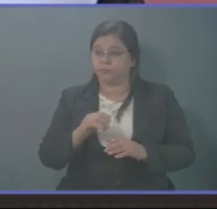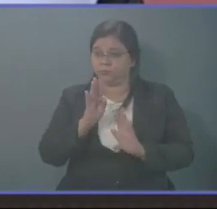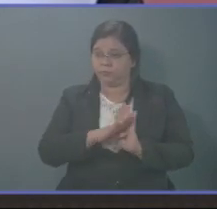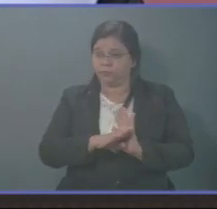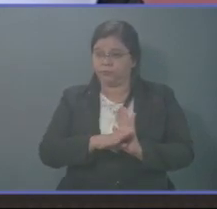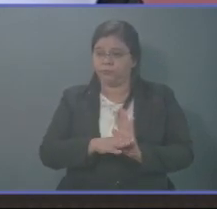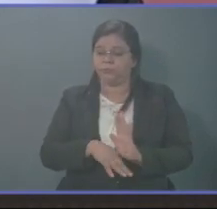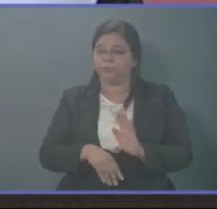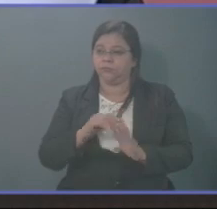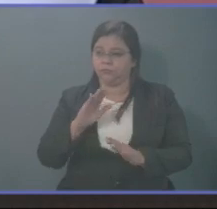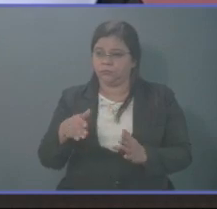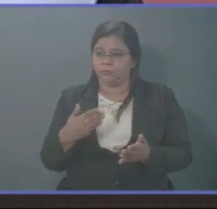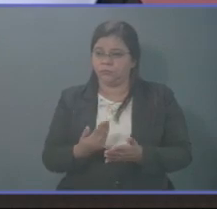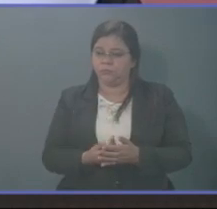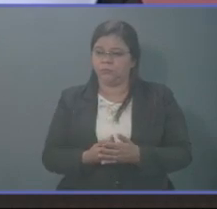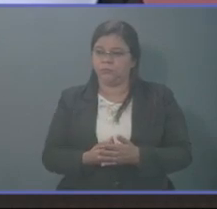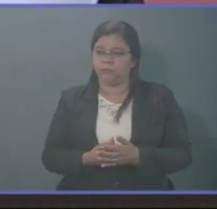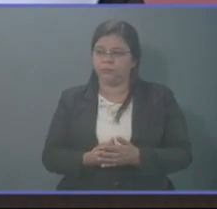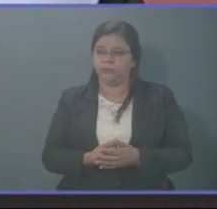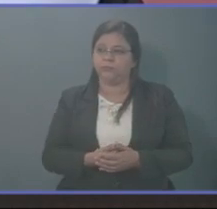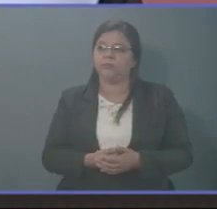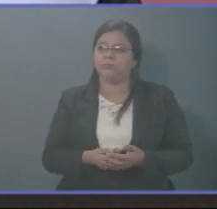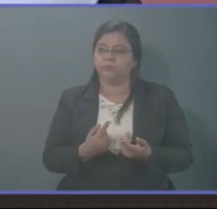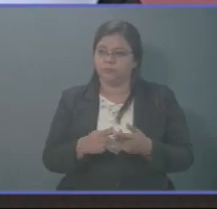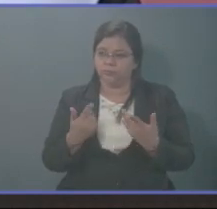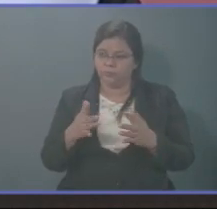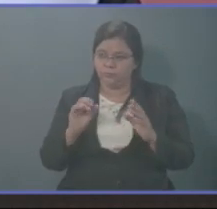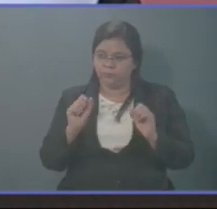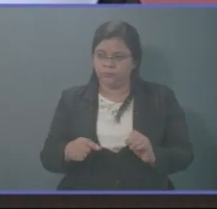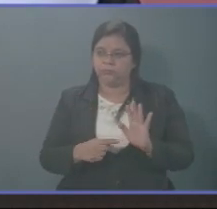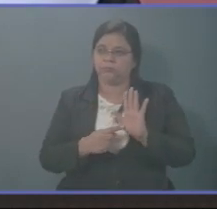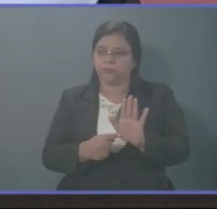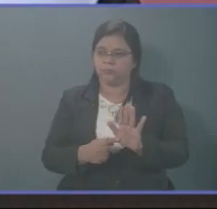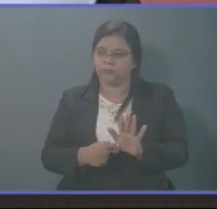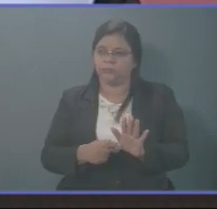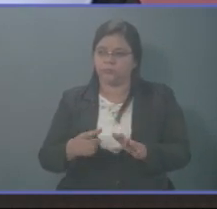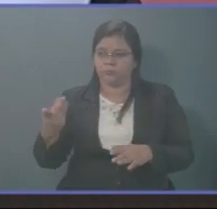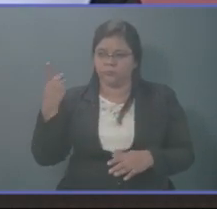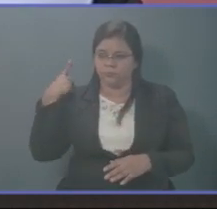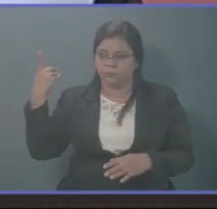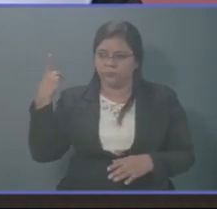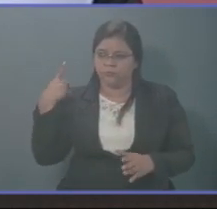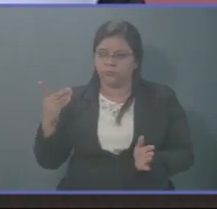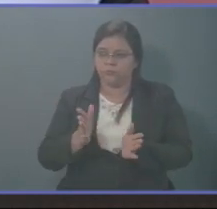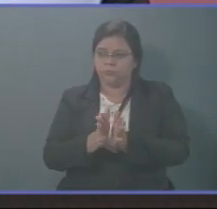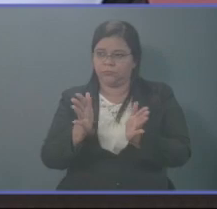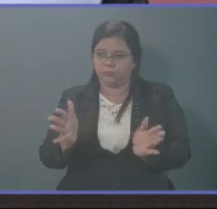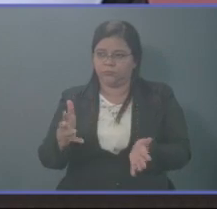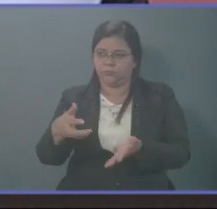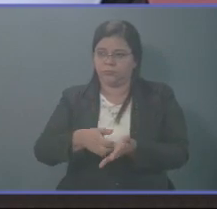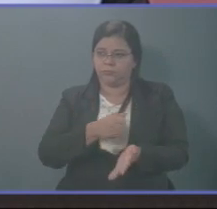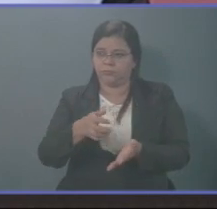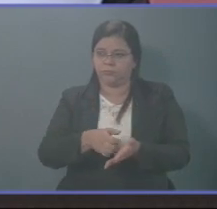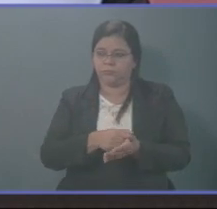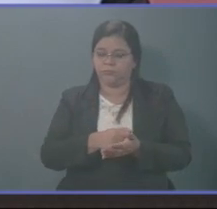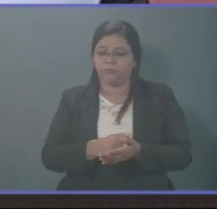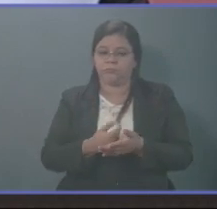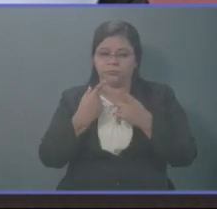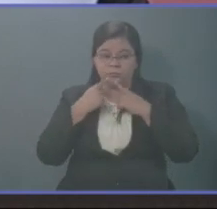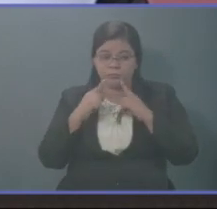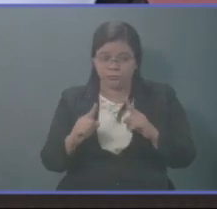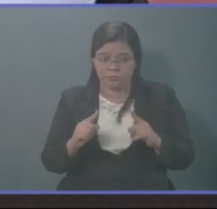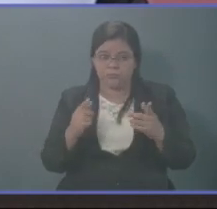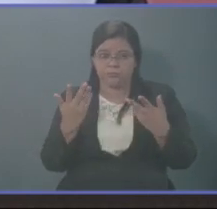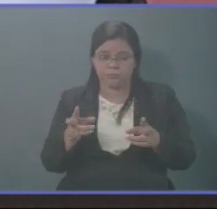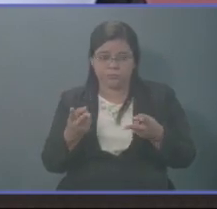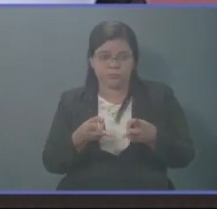disminución de remanentes o excedentes, deberán ser presentadas en la Dirección General de Impuestos Internos. Las declaraciones que incluyen